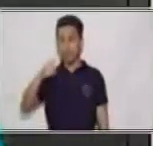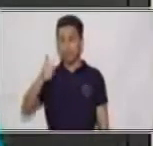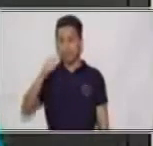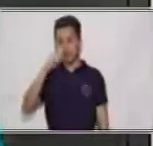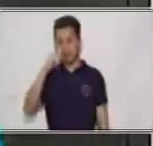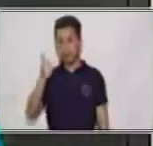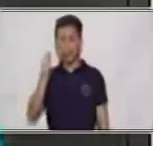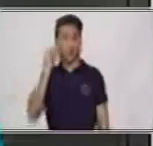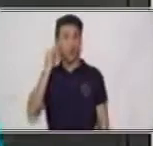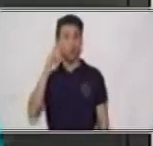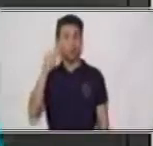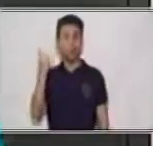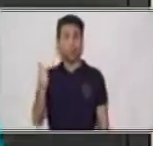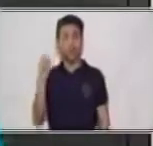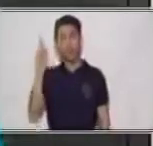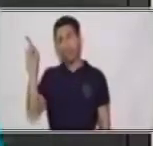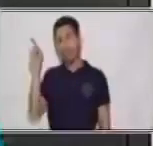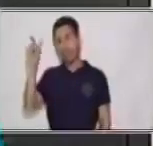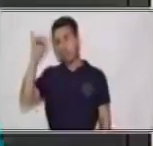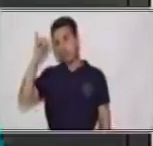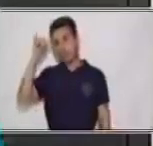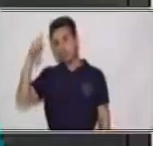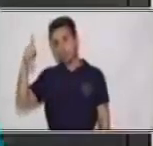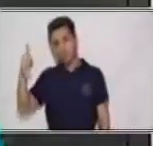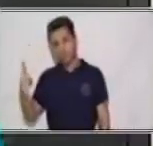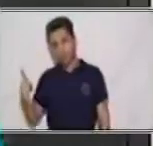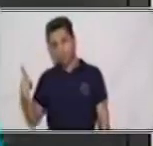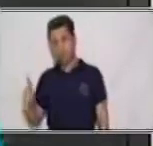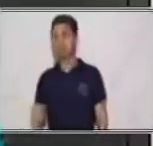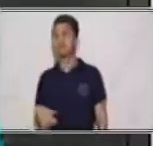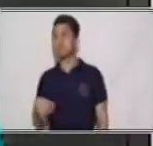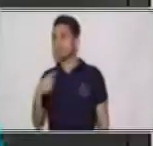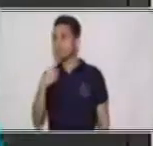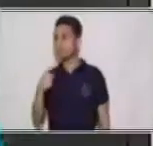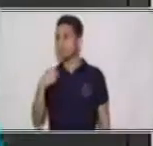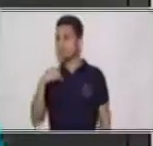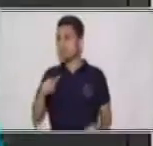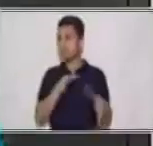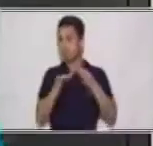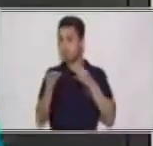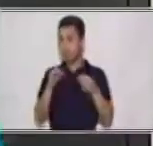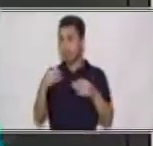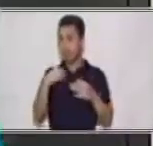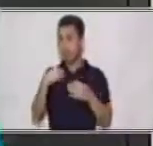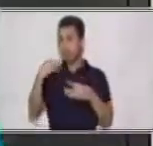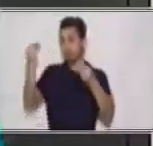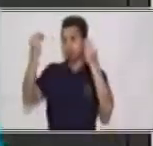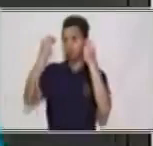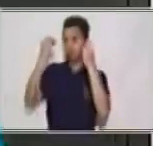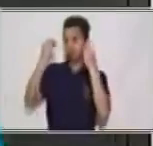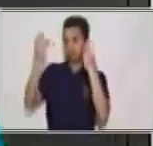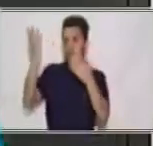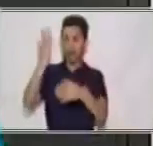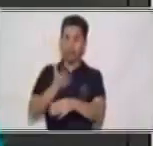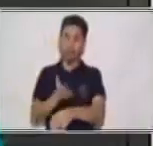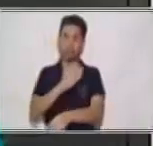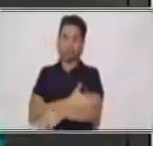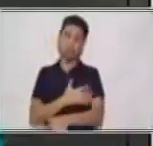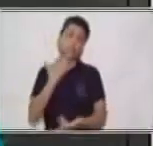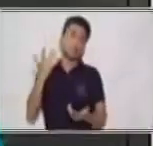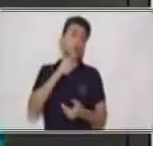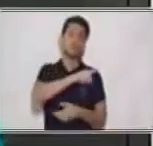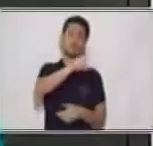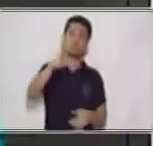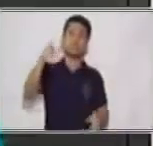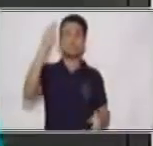también podemos hablar que existen diferentes versiones. La versión que les voy a contar es la versión que yo me sé. Posiblemente usted se sepa otra